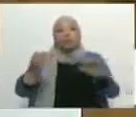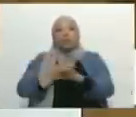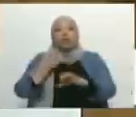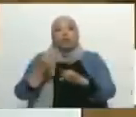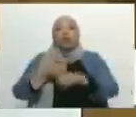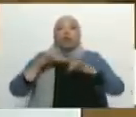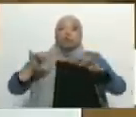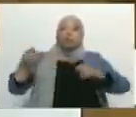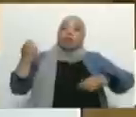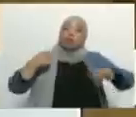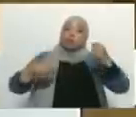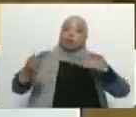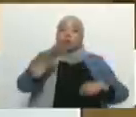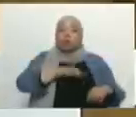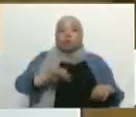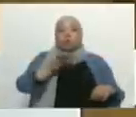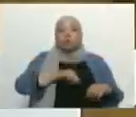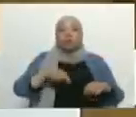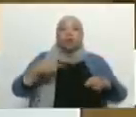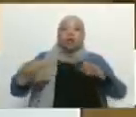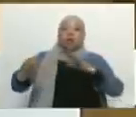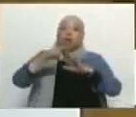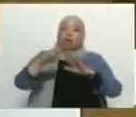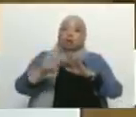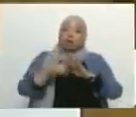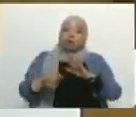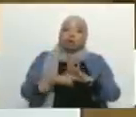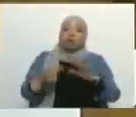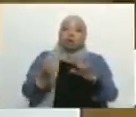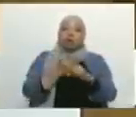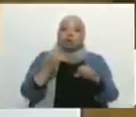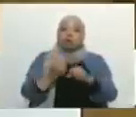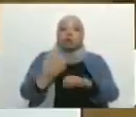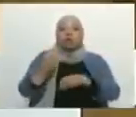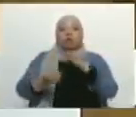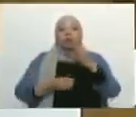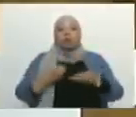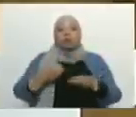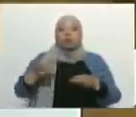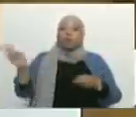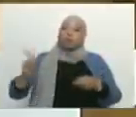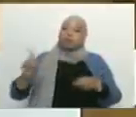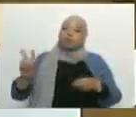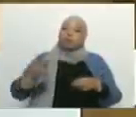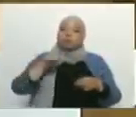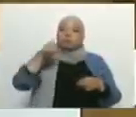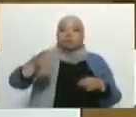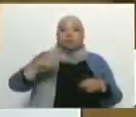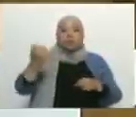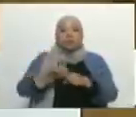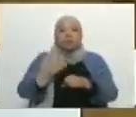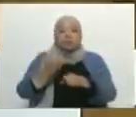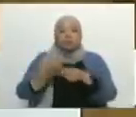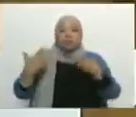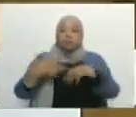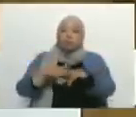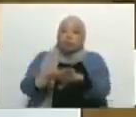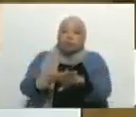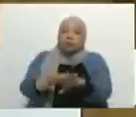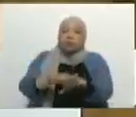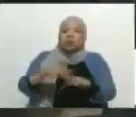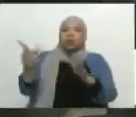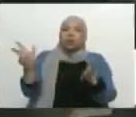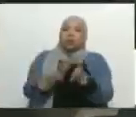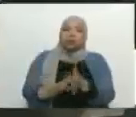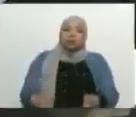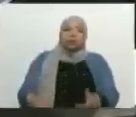misma sociedad civil, que la reglamentación que hemos insistido desde este Parlamento en cada uno de los instrumentos que hemos aprobado para